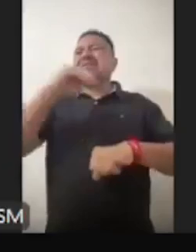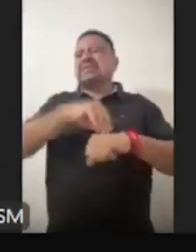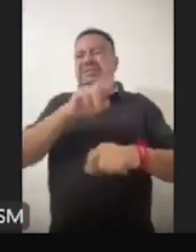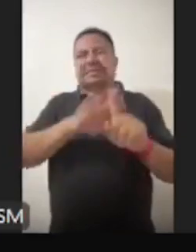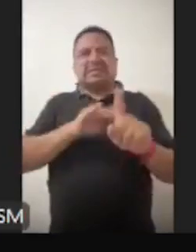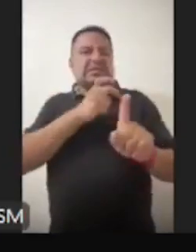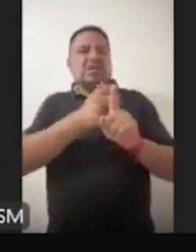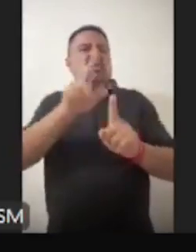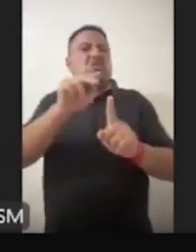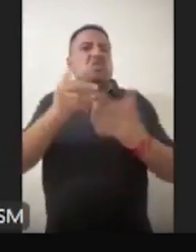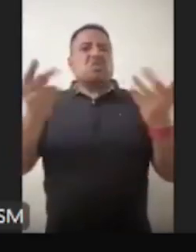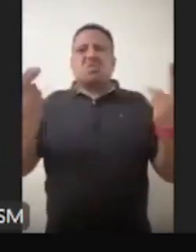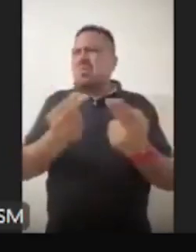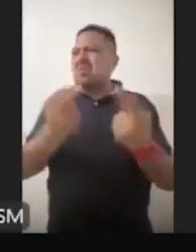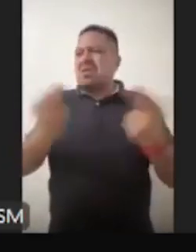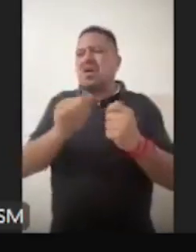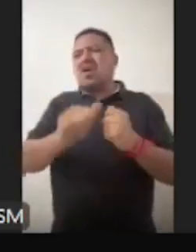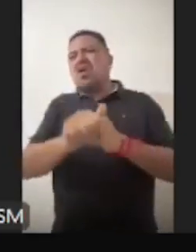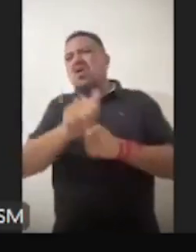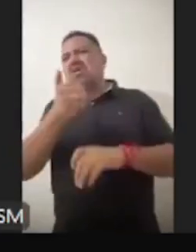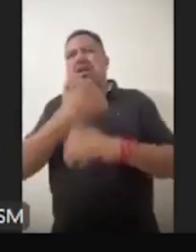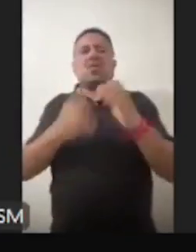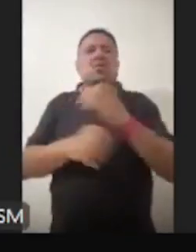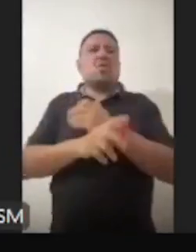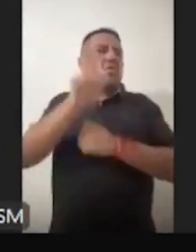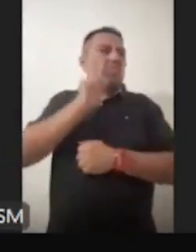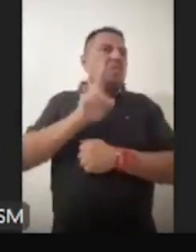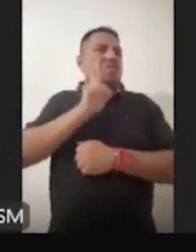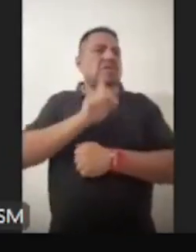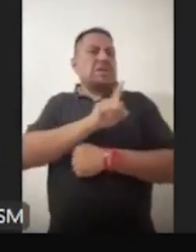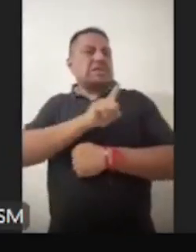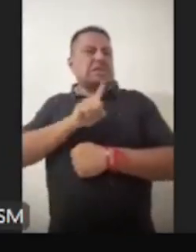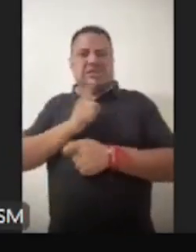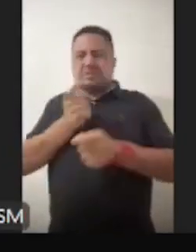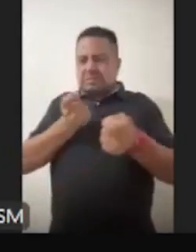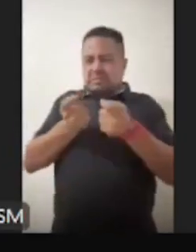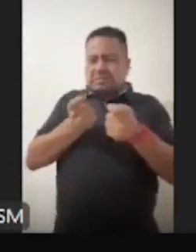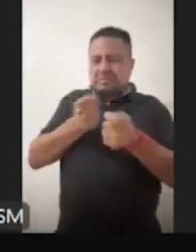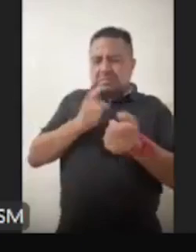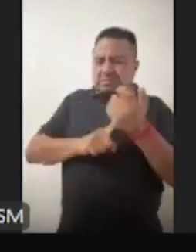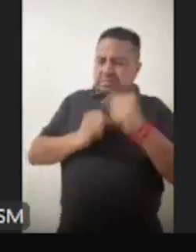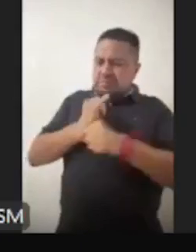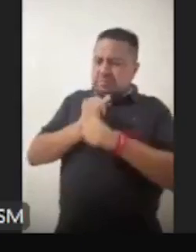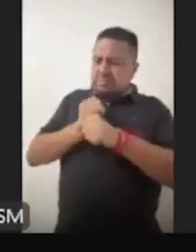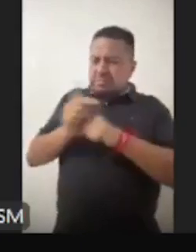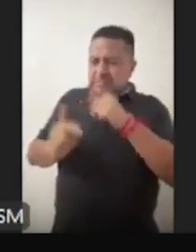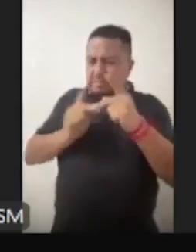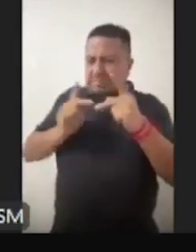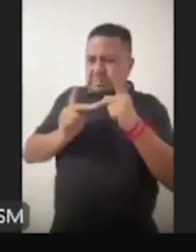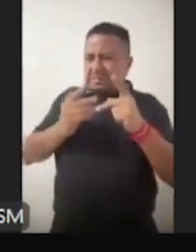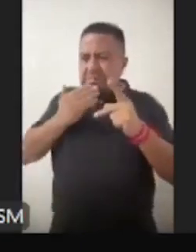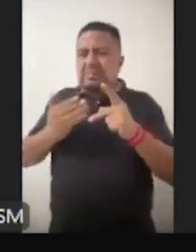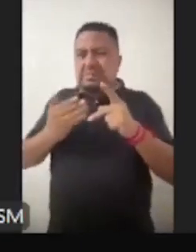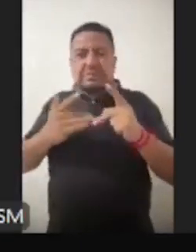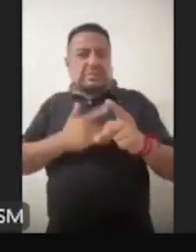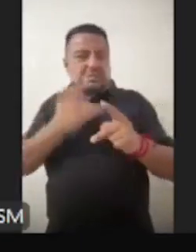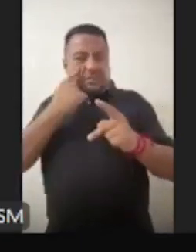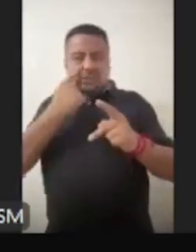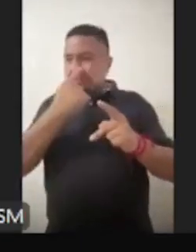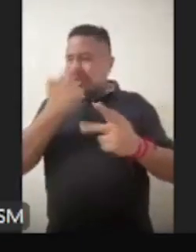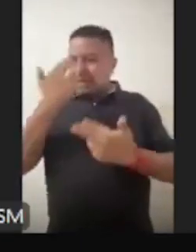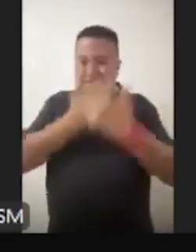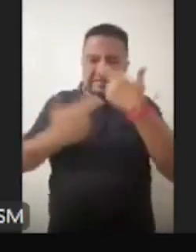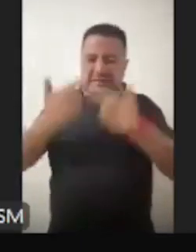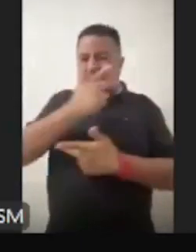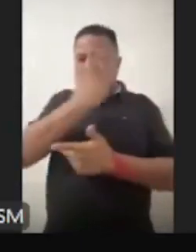necesaria la concurrencia de algún otro elemento de prueba con el cual deban ser adminiculadas que las pueden perfeccionar o corroborar. En ese sentido, de la revisión del expediente